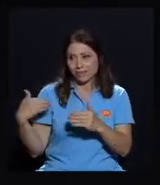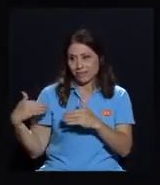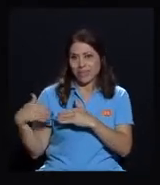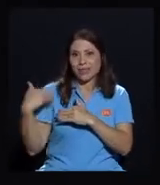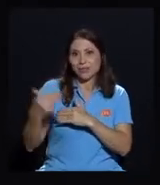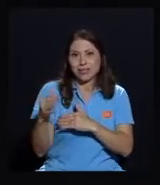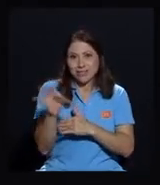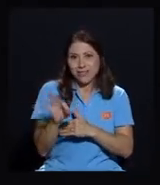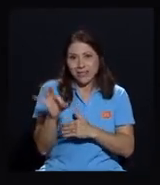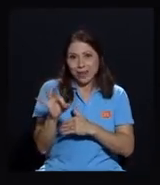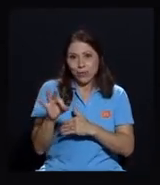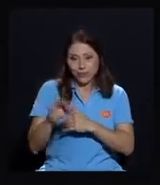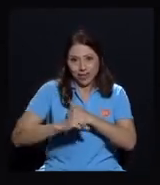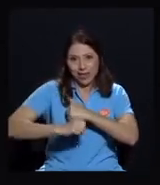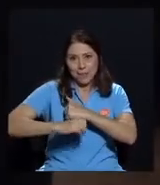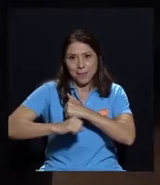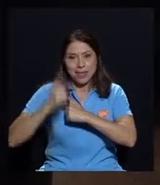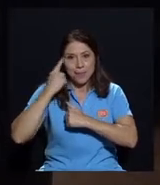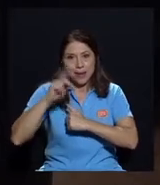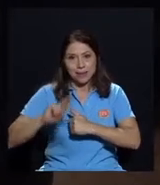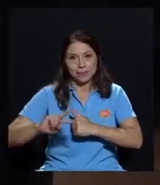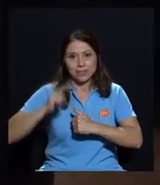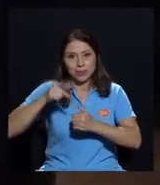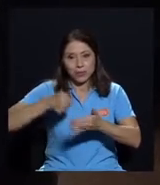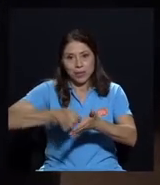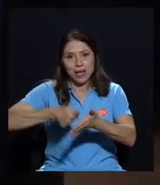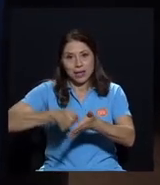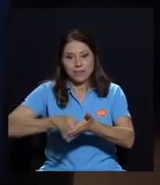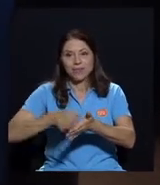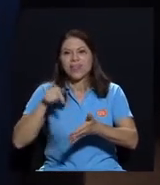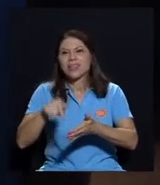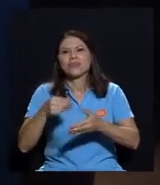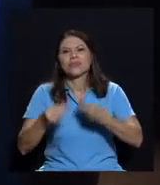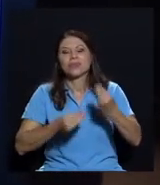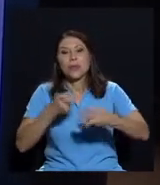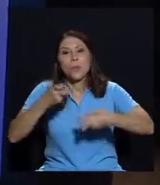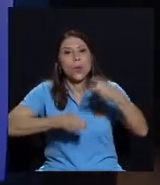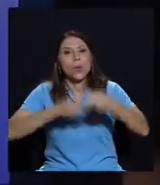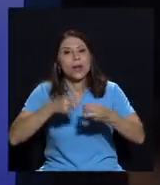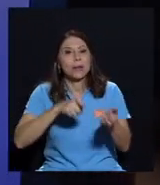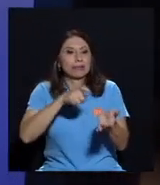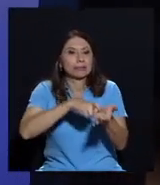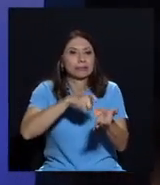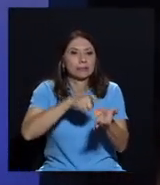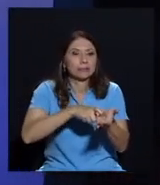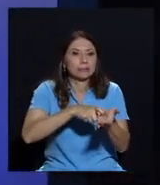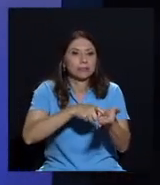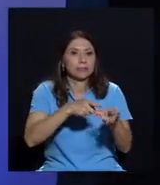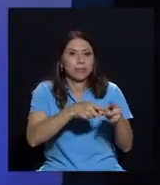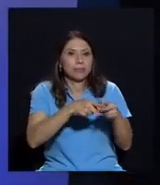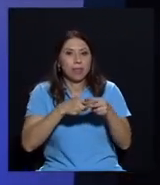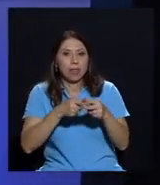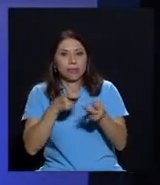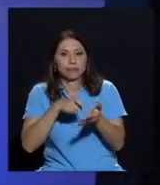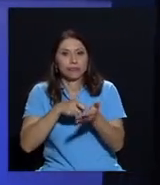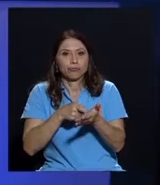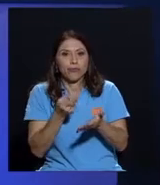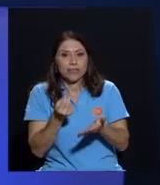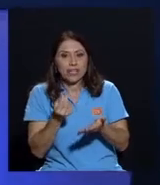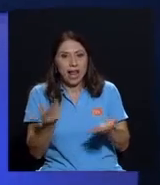esta campaña por la segunda ronda electoral y me refiero al problema fiscal y yo quisiera y